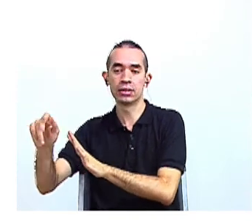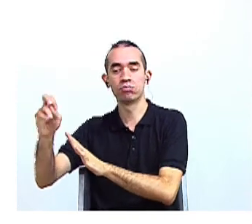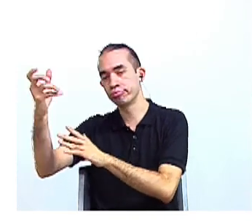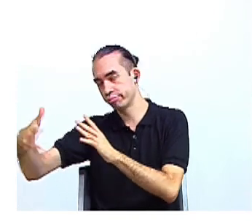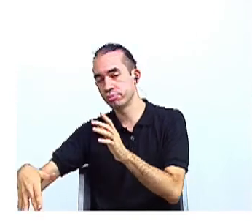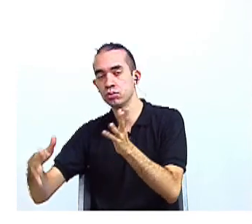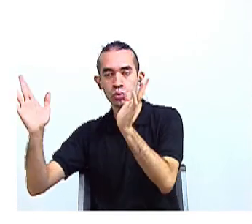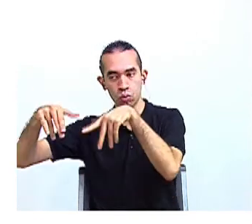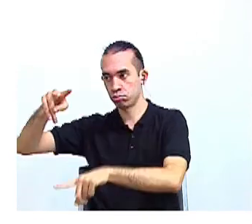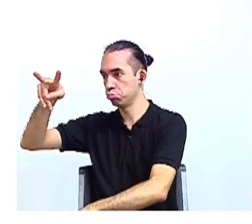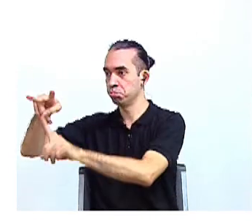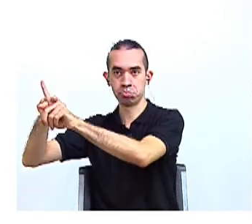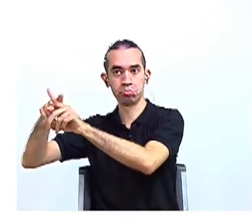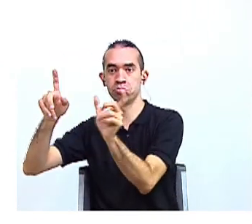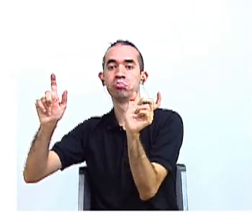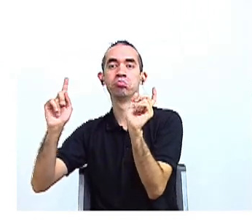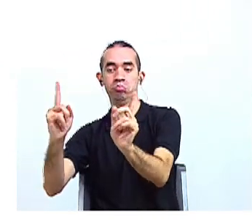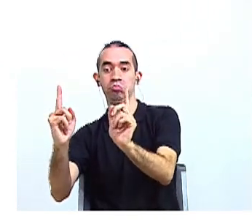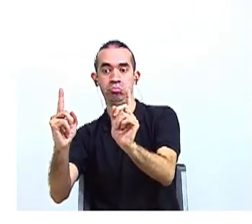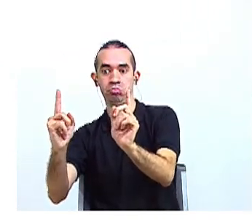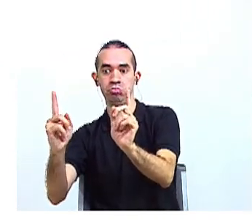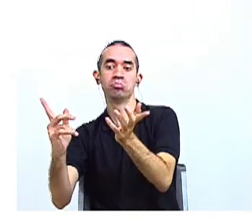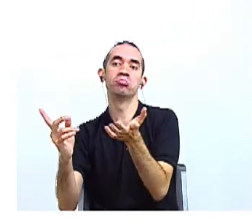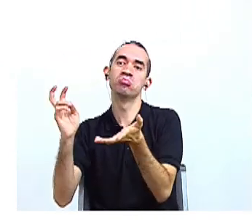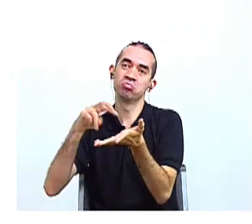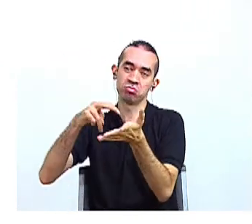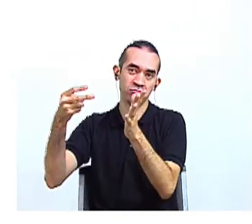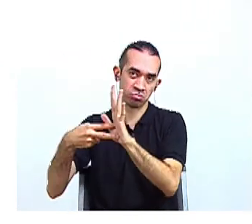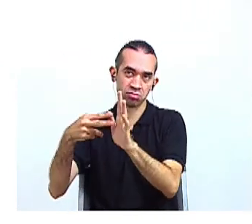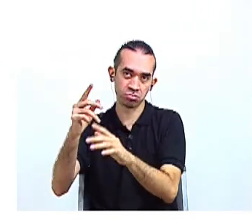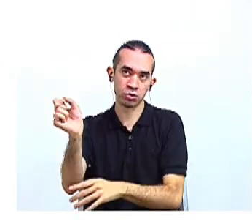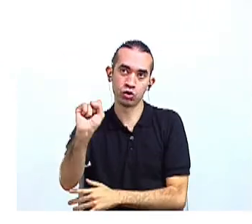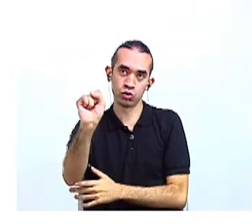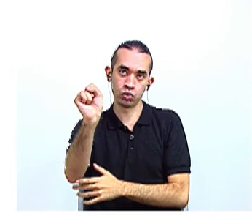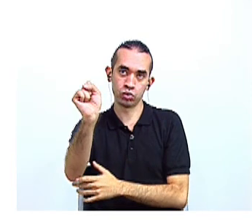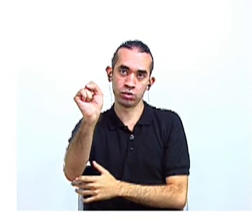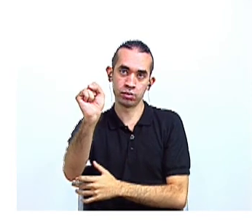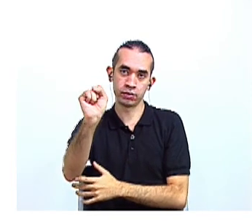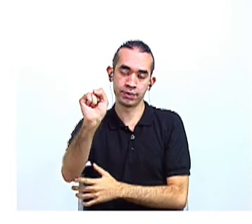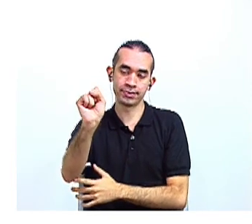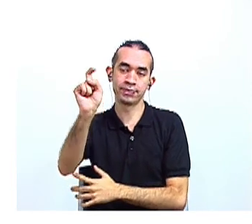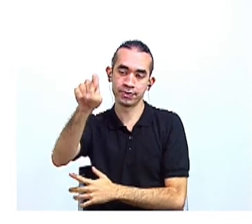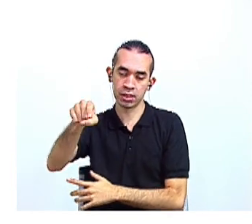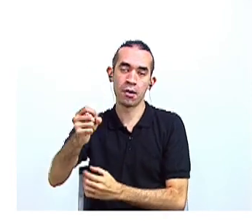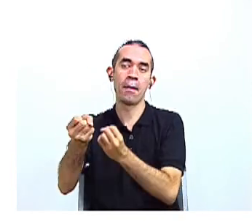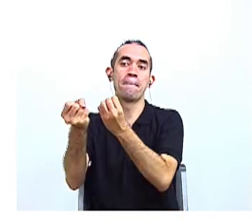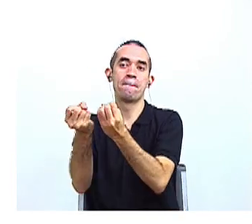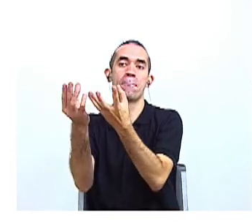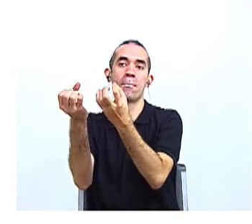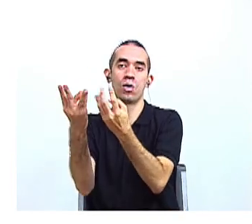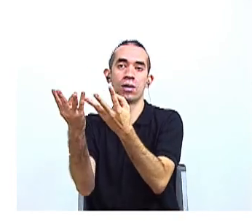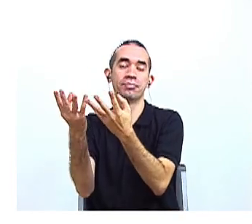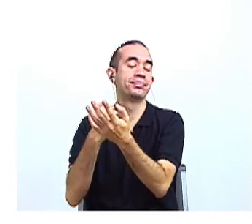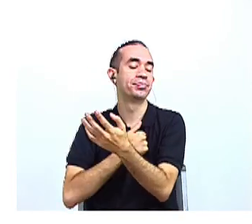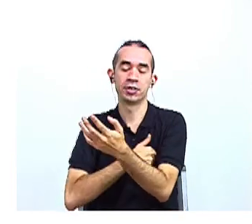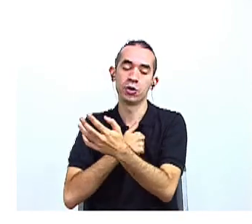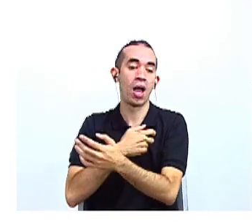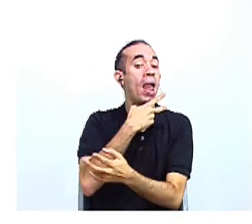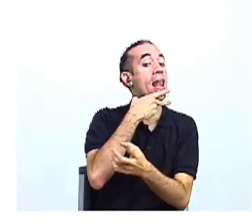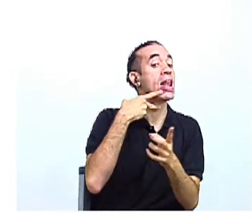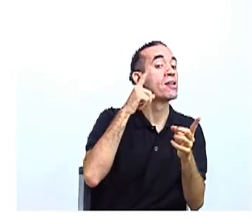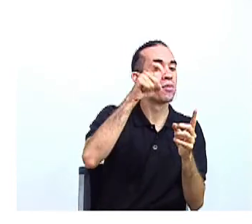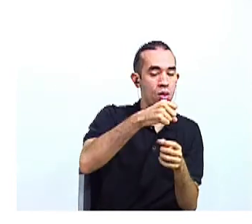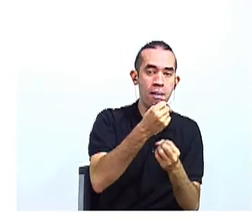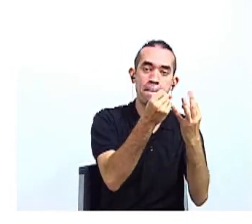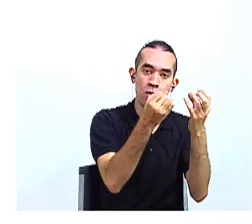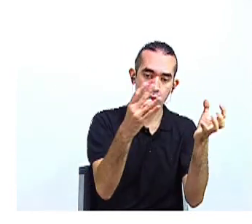tenemos artículo determinante. Por tanto, el sujeto debe ir en plural. El verbo debe ir